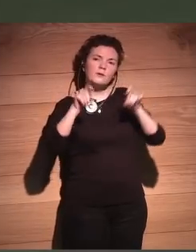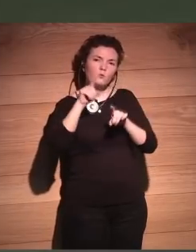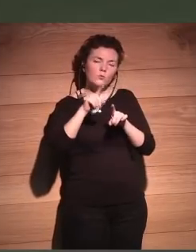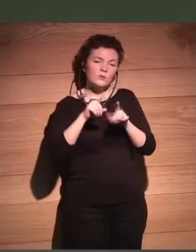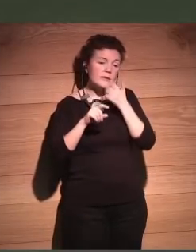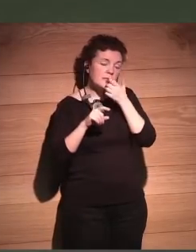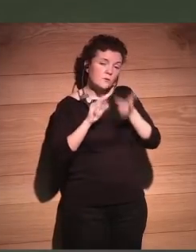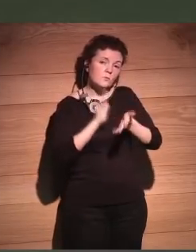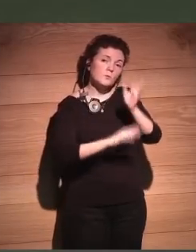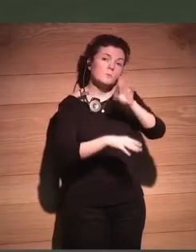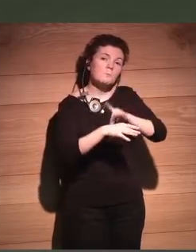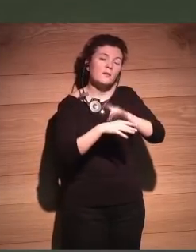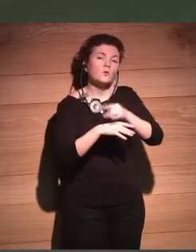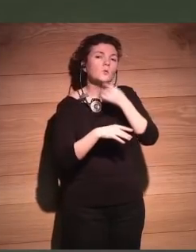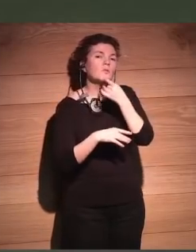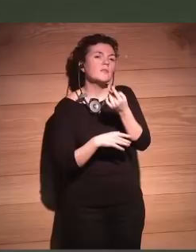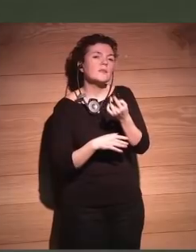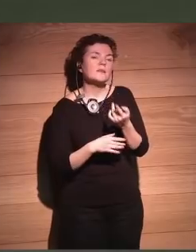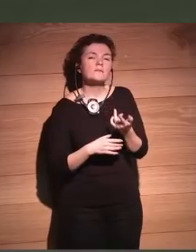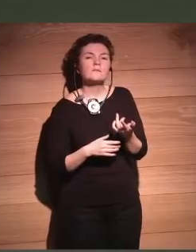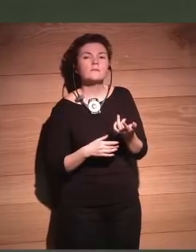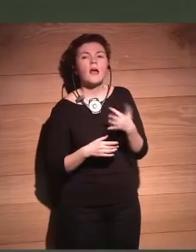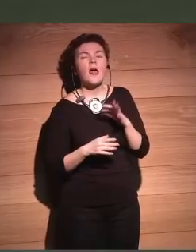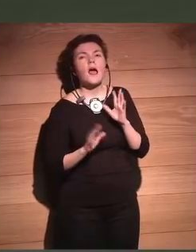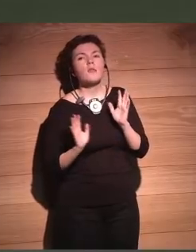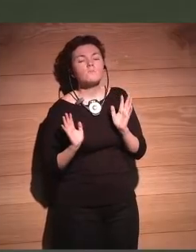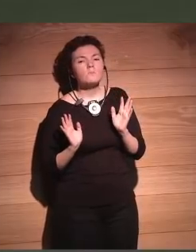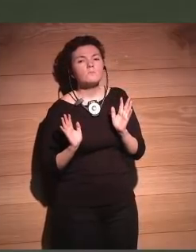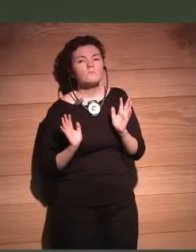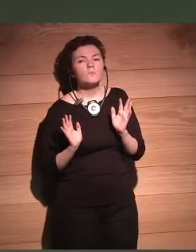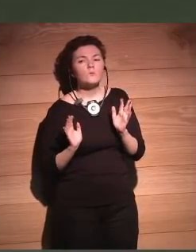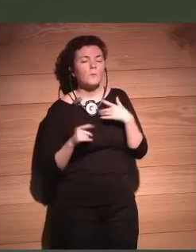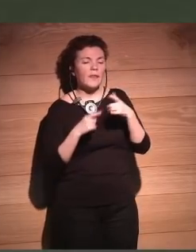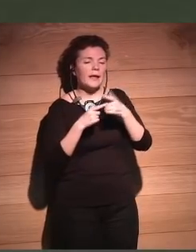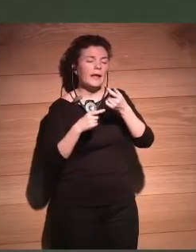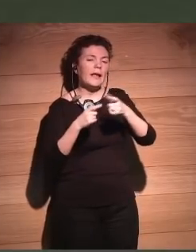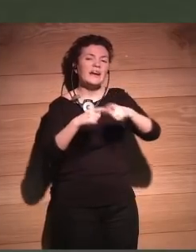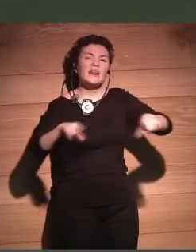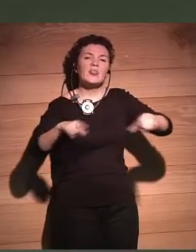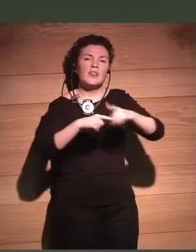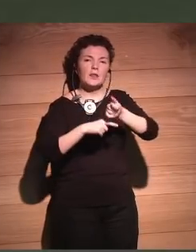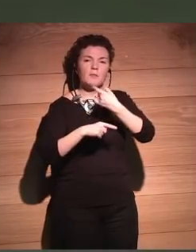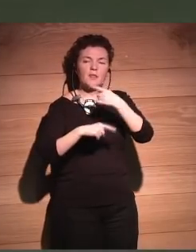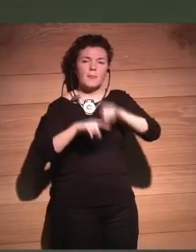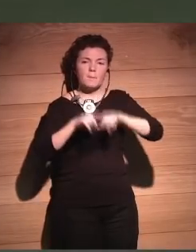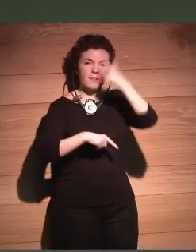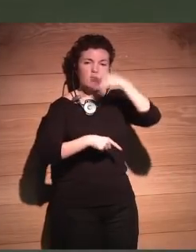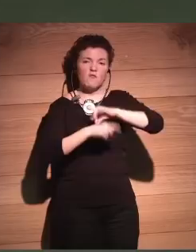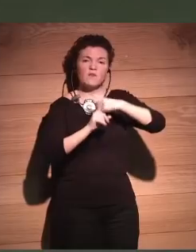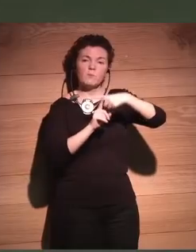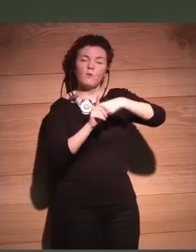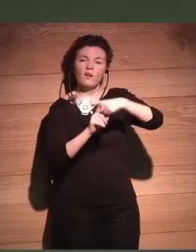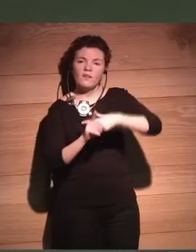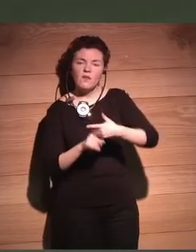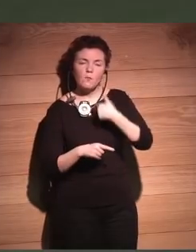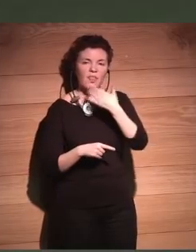bueno, si vamos a un médico y decimos, bueno, pues a lo mejor nos va a recetar una medicina en función de lo enfermos que